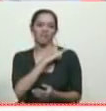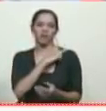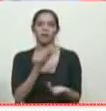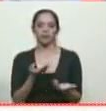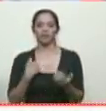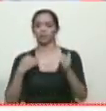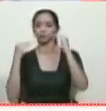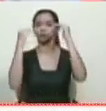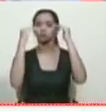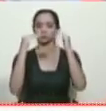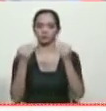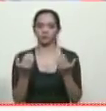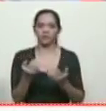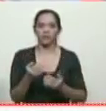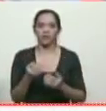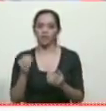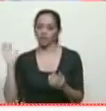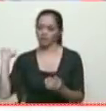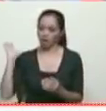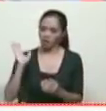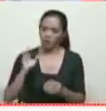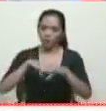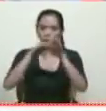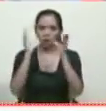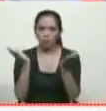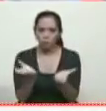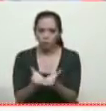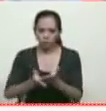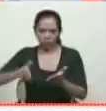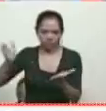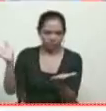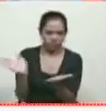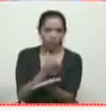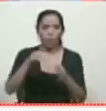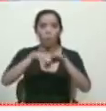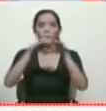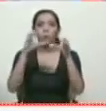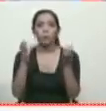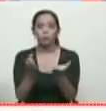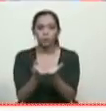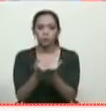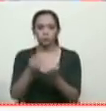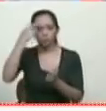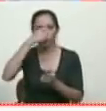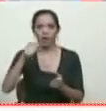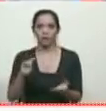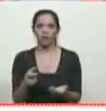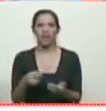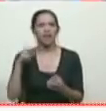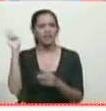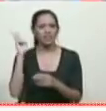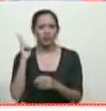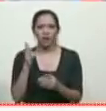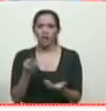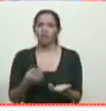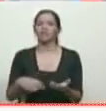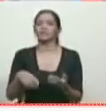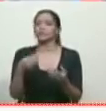estatus. Y ha venido por el mundo arrasando pueblos para eso. A Venezuela la están amenazando así desde hace mucho rato,